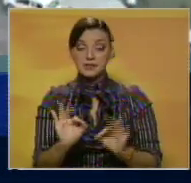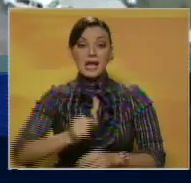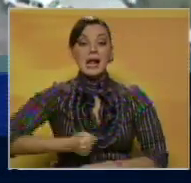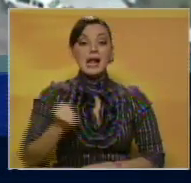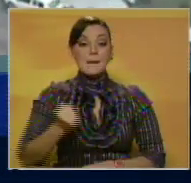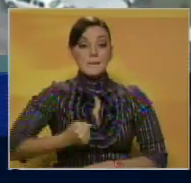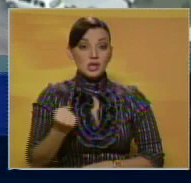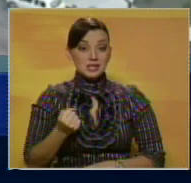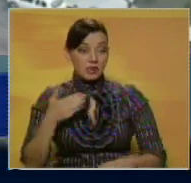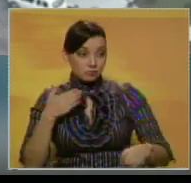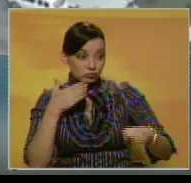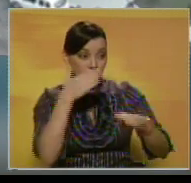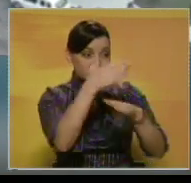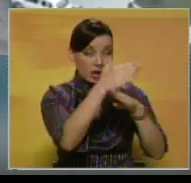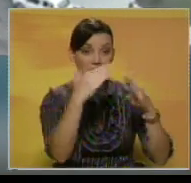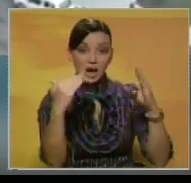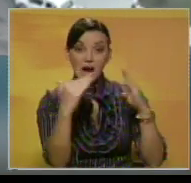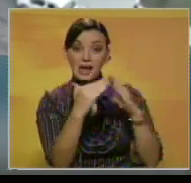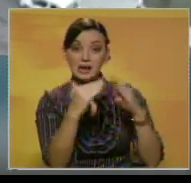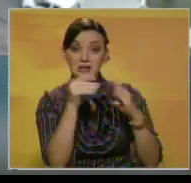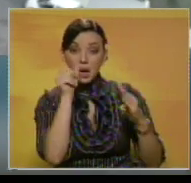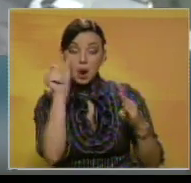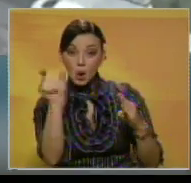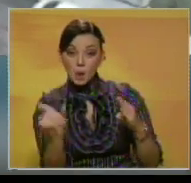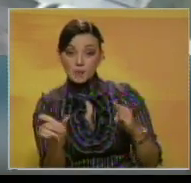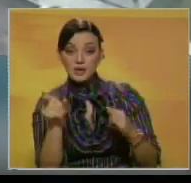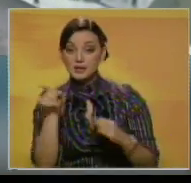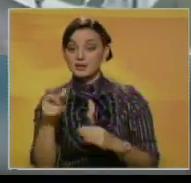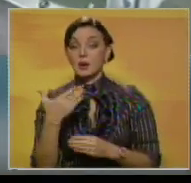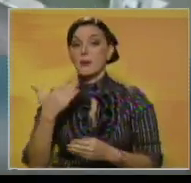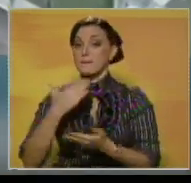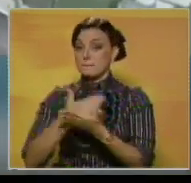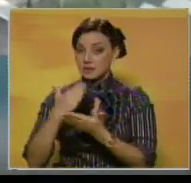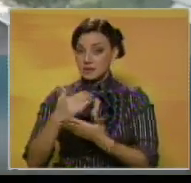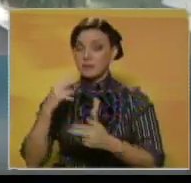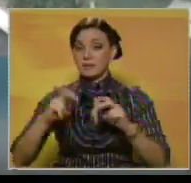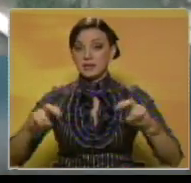la vivienda y la oficina de Cunha como parte de la investigación.